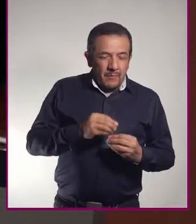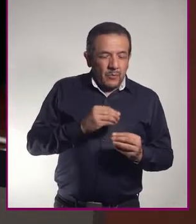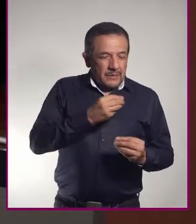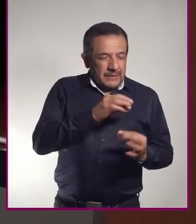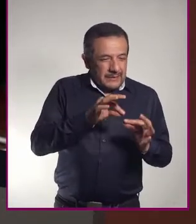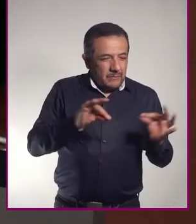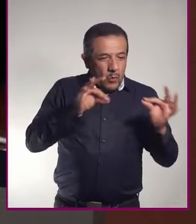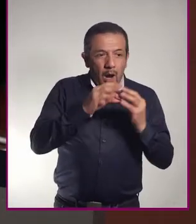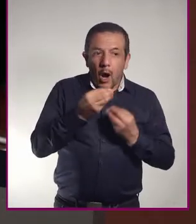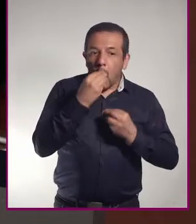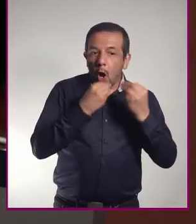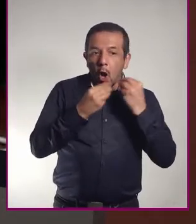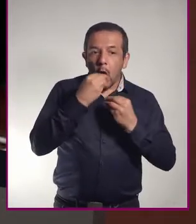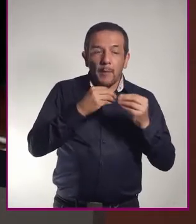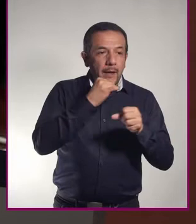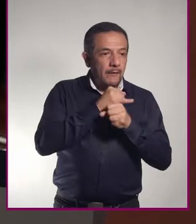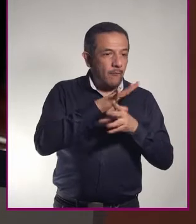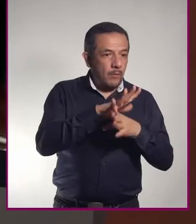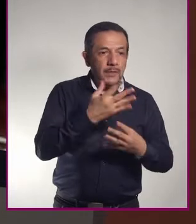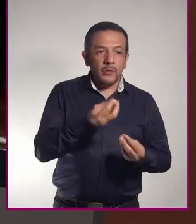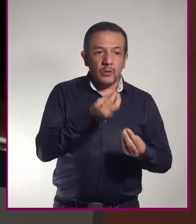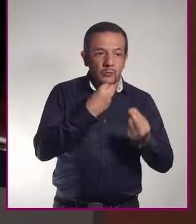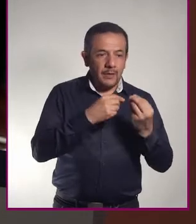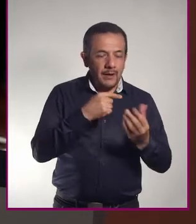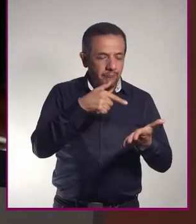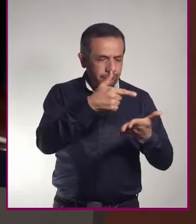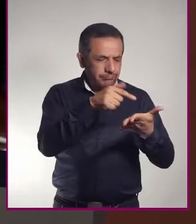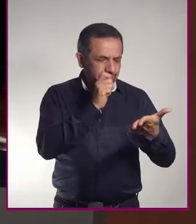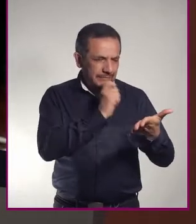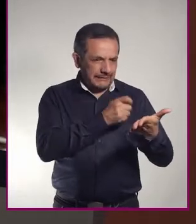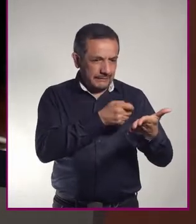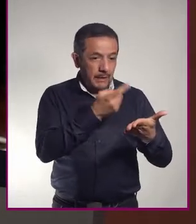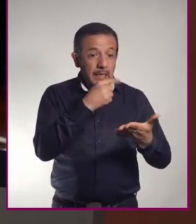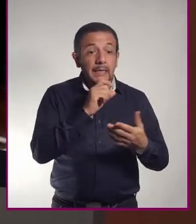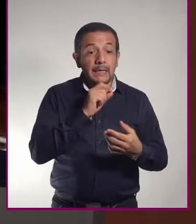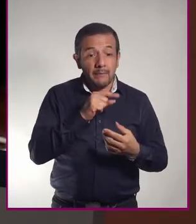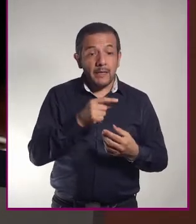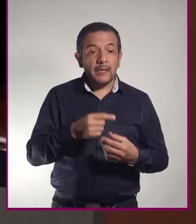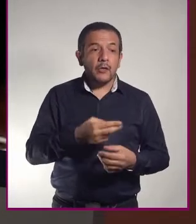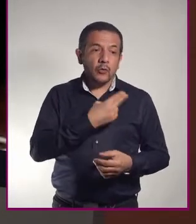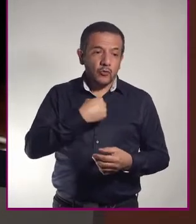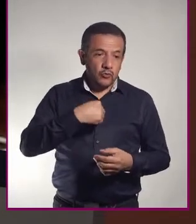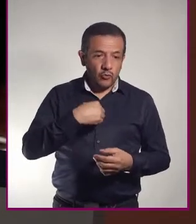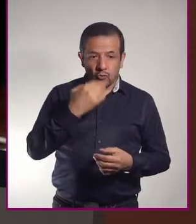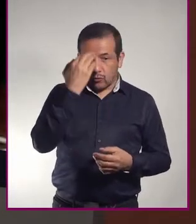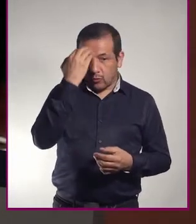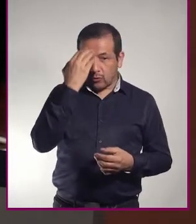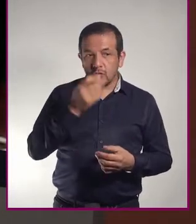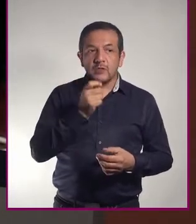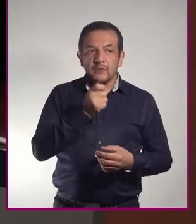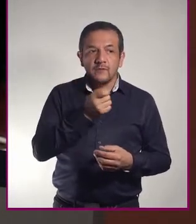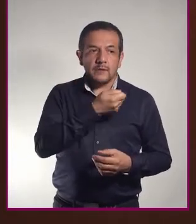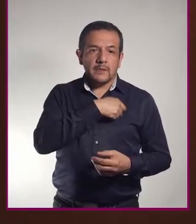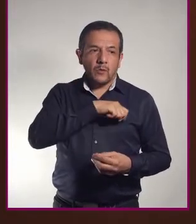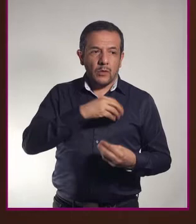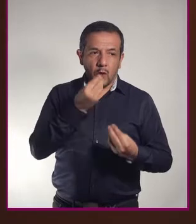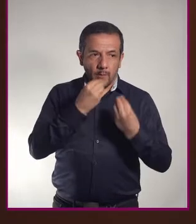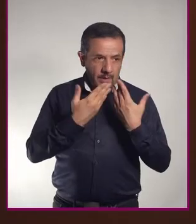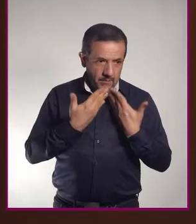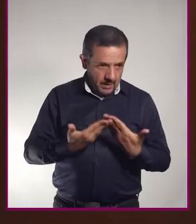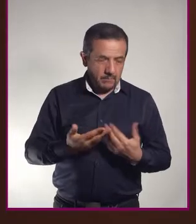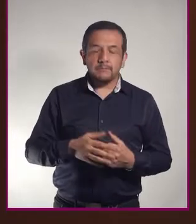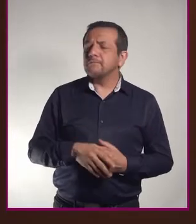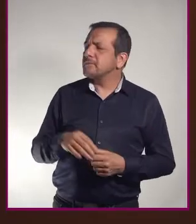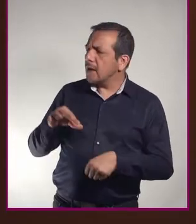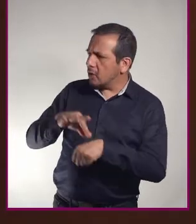donde debemos de tener la información y los recursos para tener opciones de alimentación saludable. Doctor,